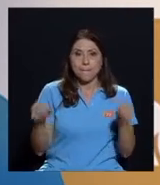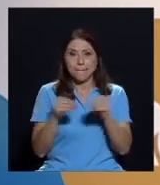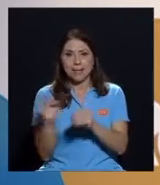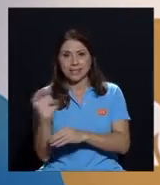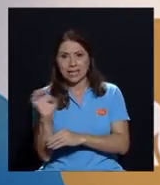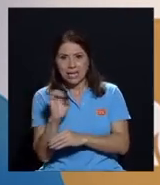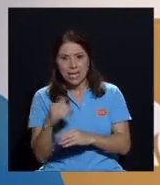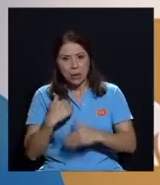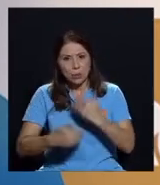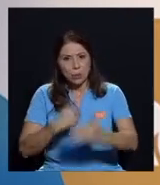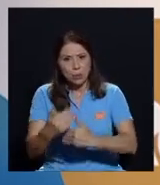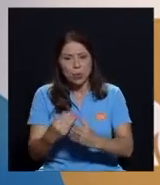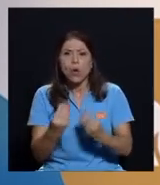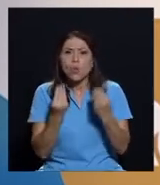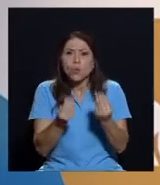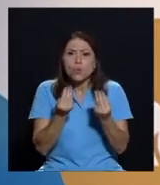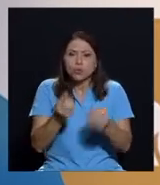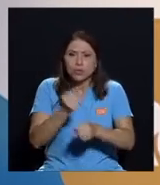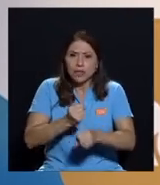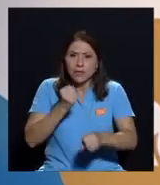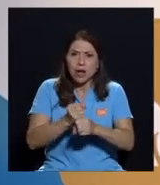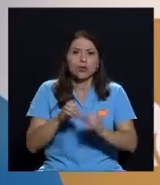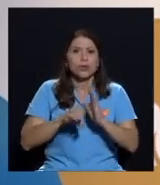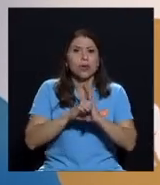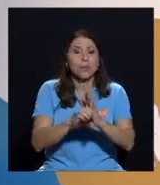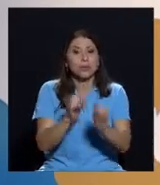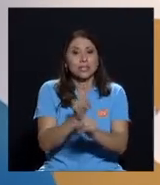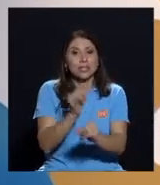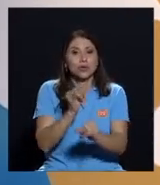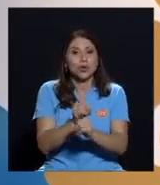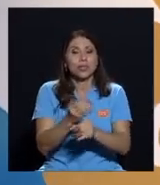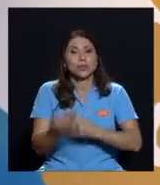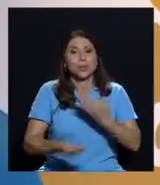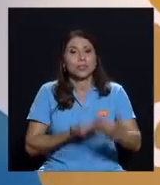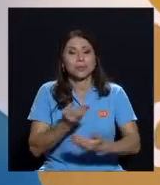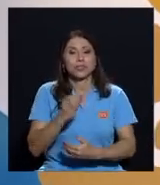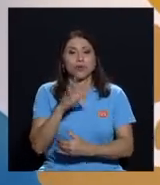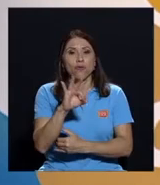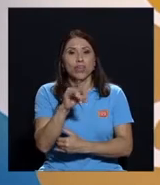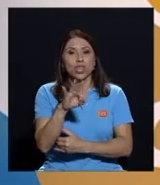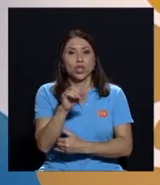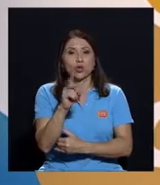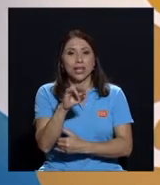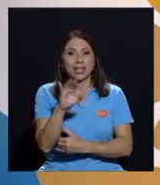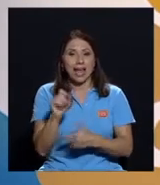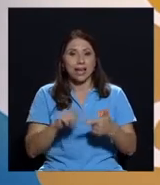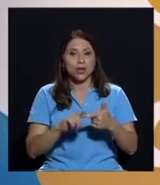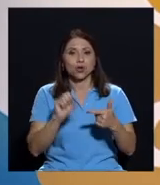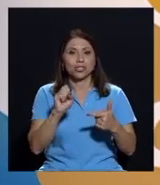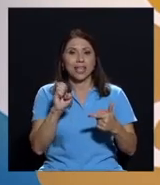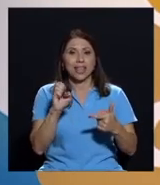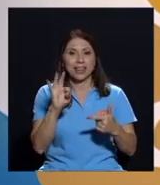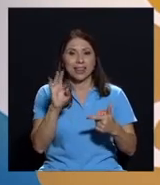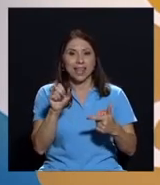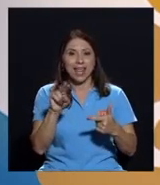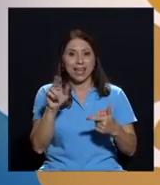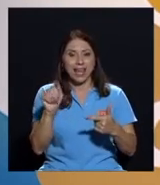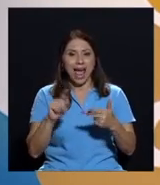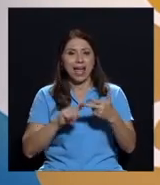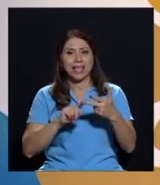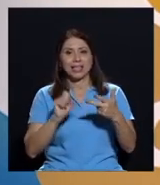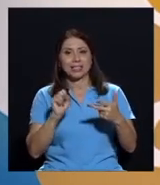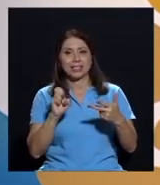de las deficiencias en gestión de instituciones como el servicio fitosanitario setena senasa cenará que ayuda el